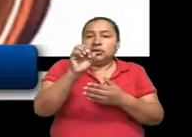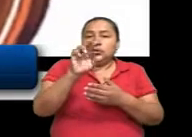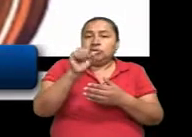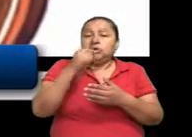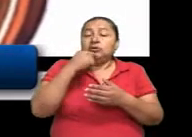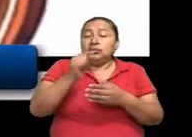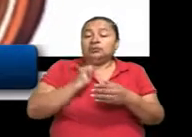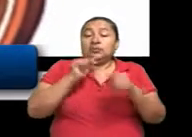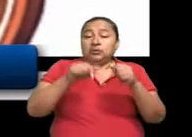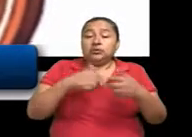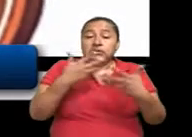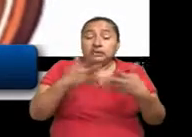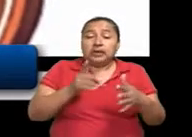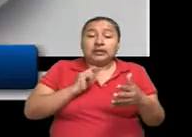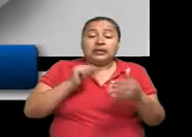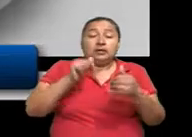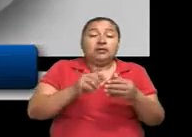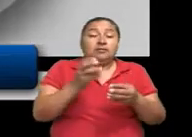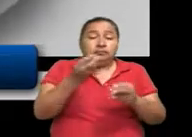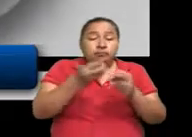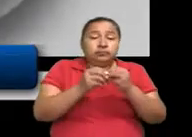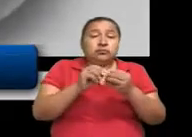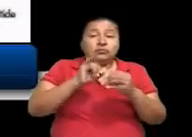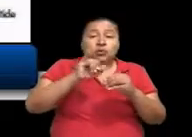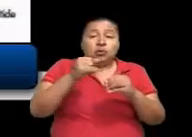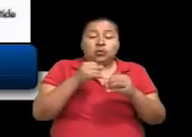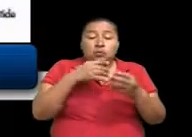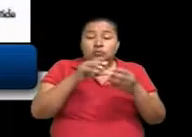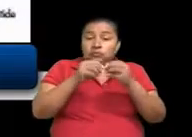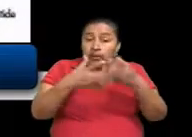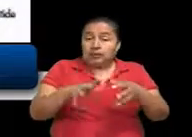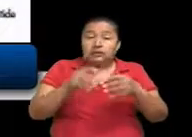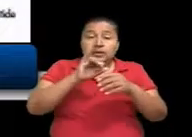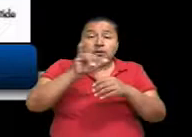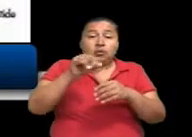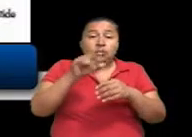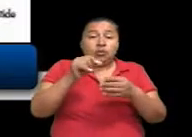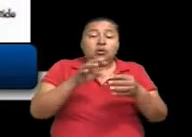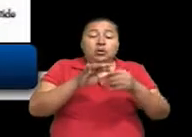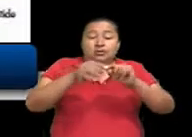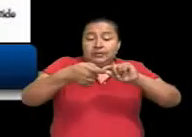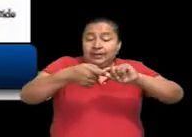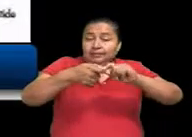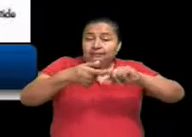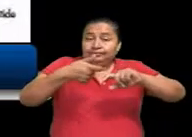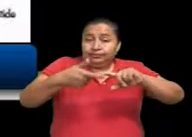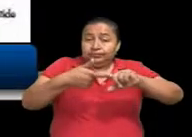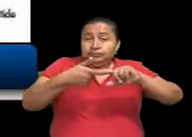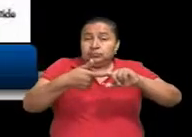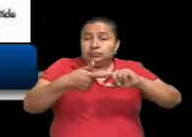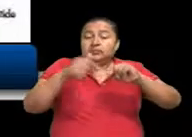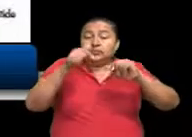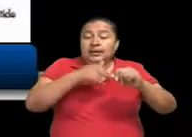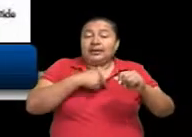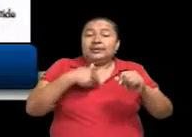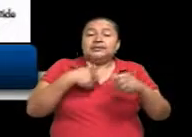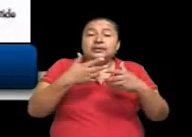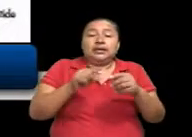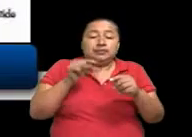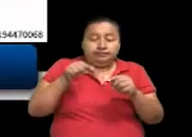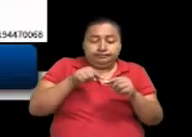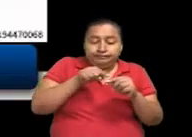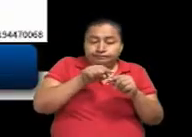está eso, hay una formación de un gubernáculo testis, que es un ligamento que hace el